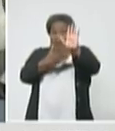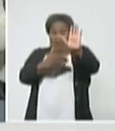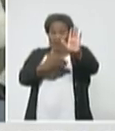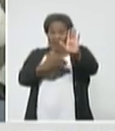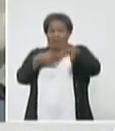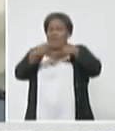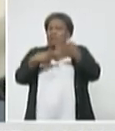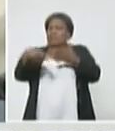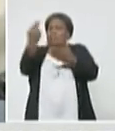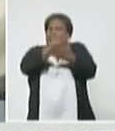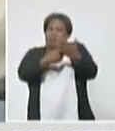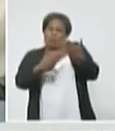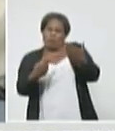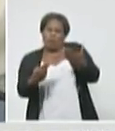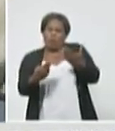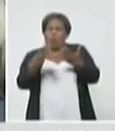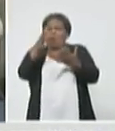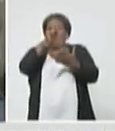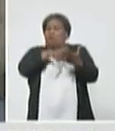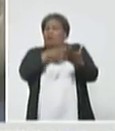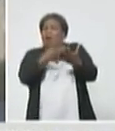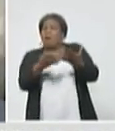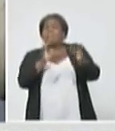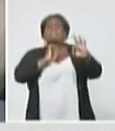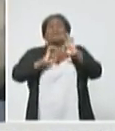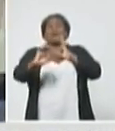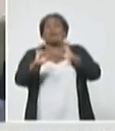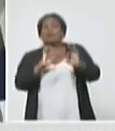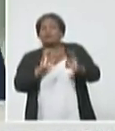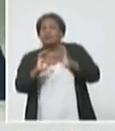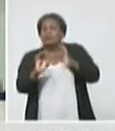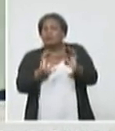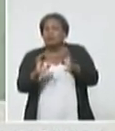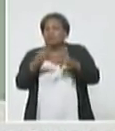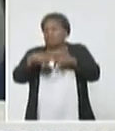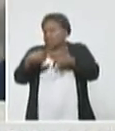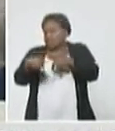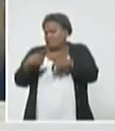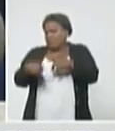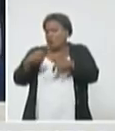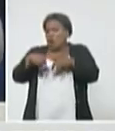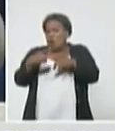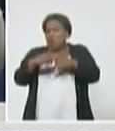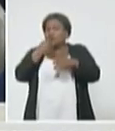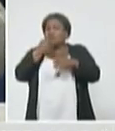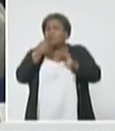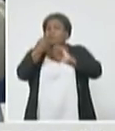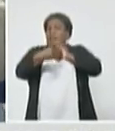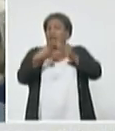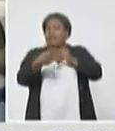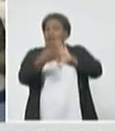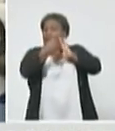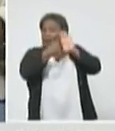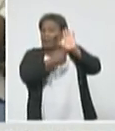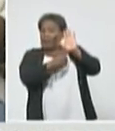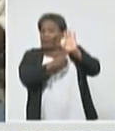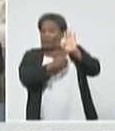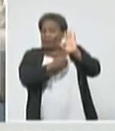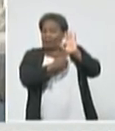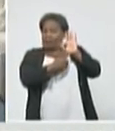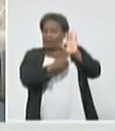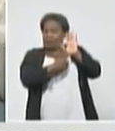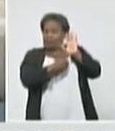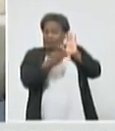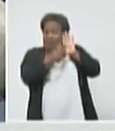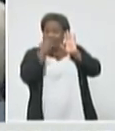dibujos, gráficos, protégese, las cosas que se pueden hacer. O sea, ustedes